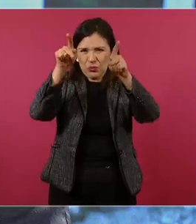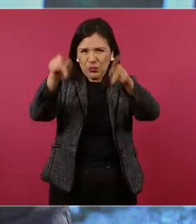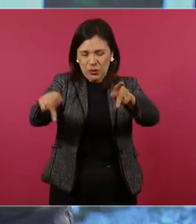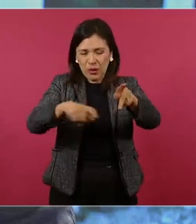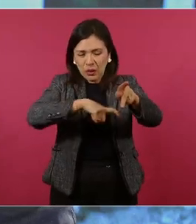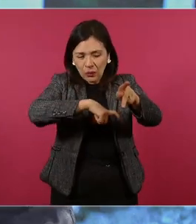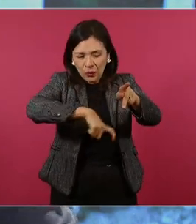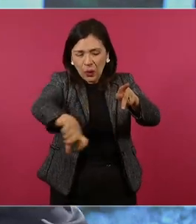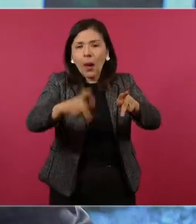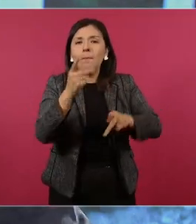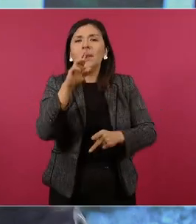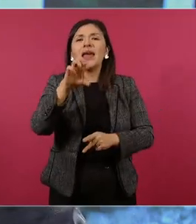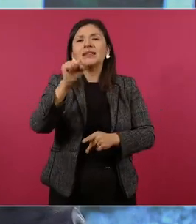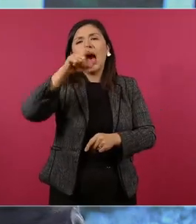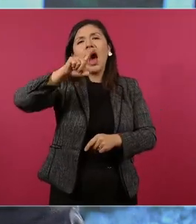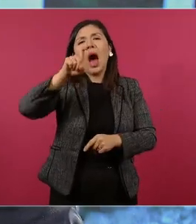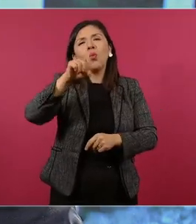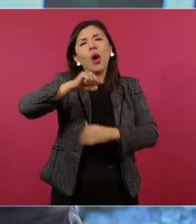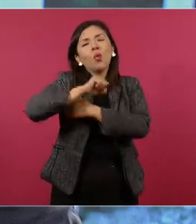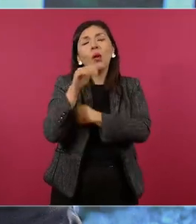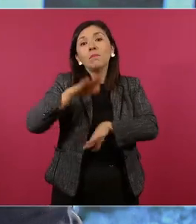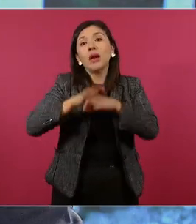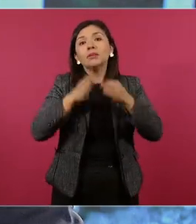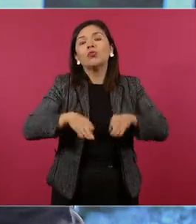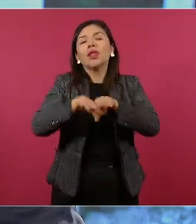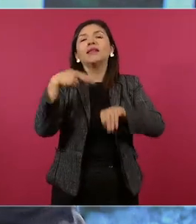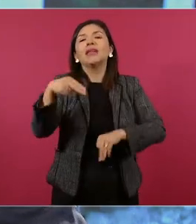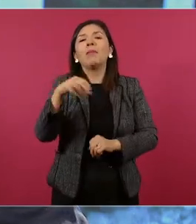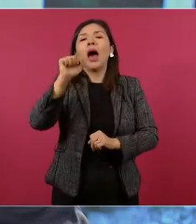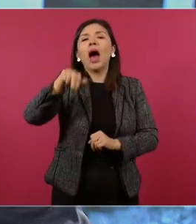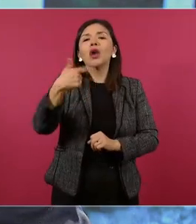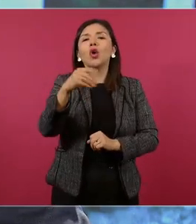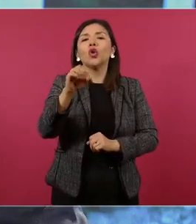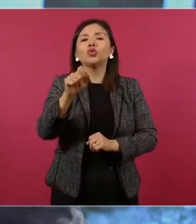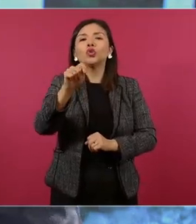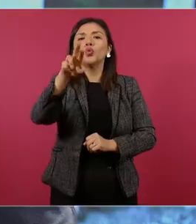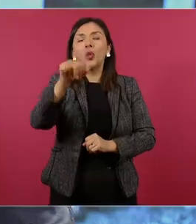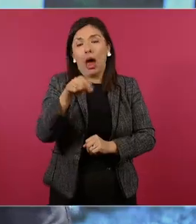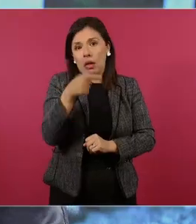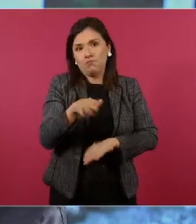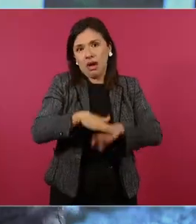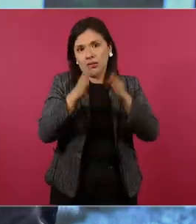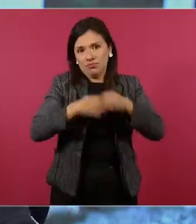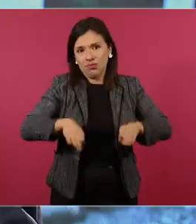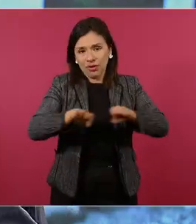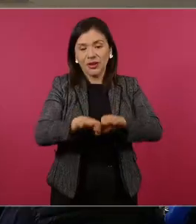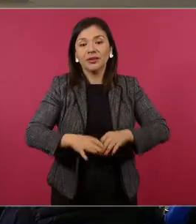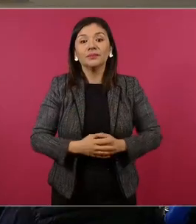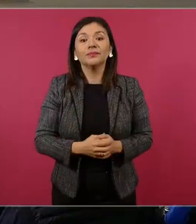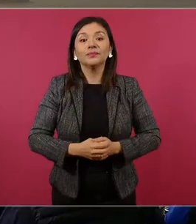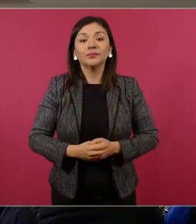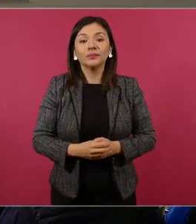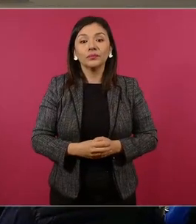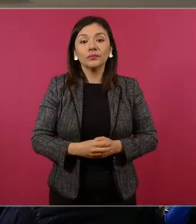una de las presas más importantes que es la presa langostura o velizario Domínguez en la